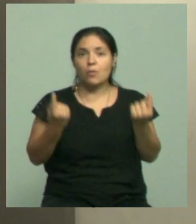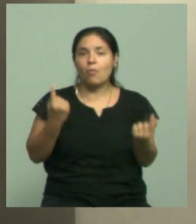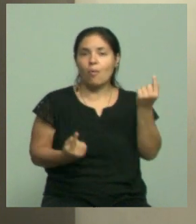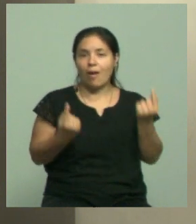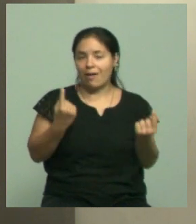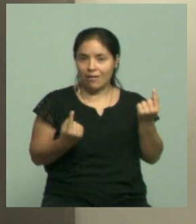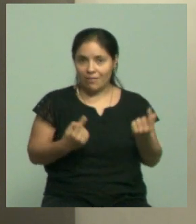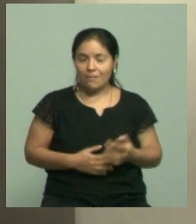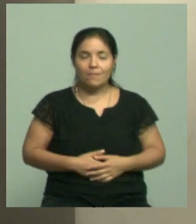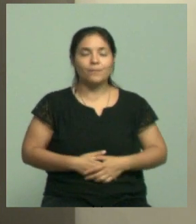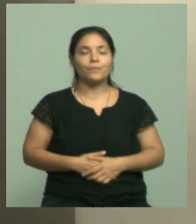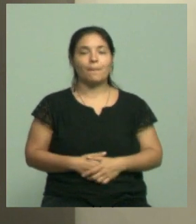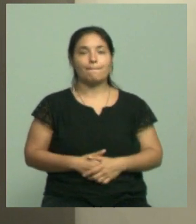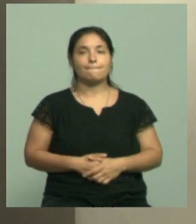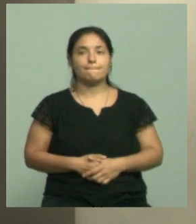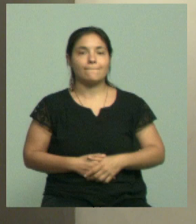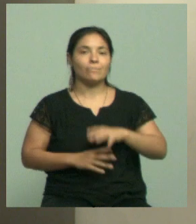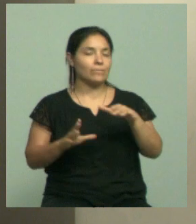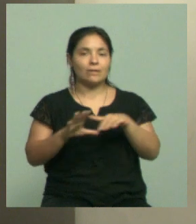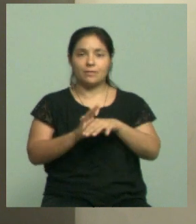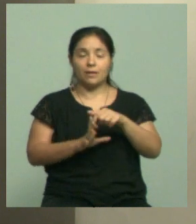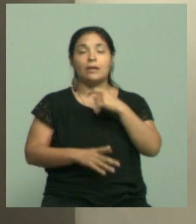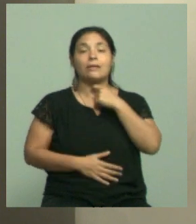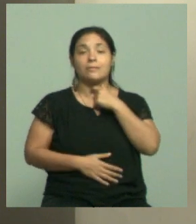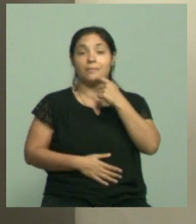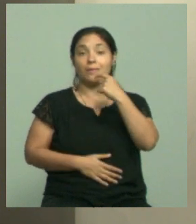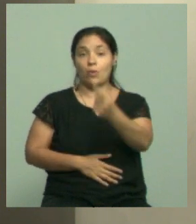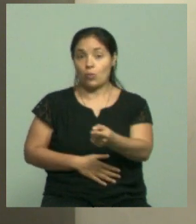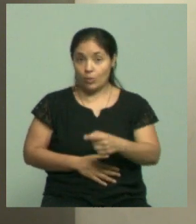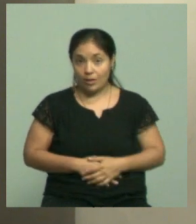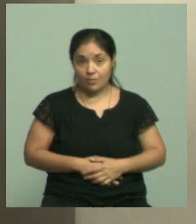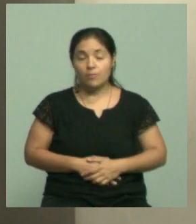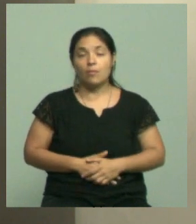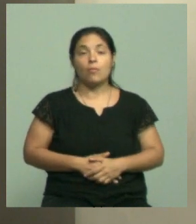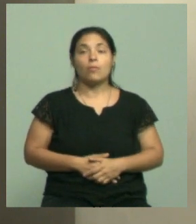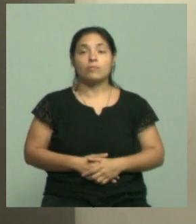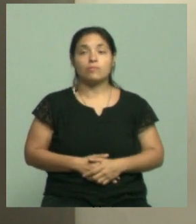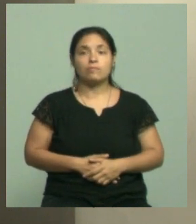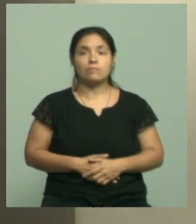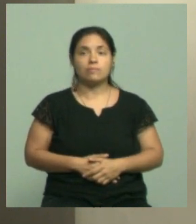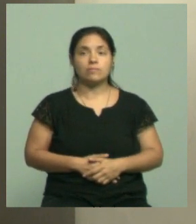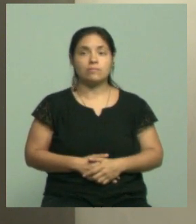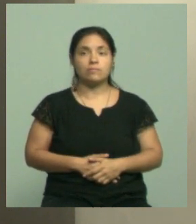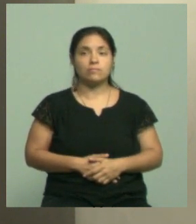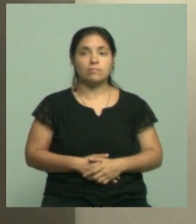este tipo de políticas. Bueno, te quería preguntar, Mario, ¿por qué se quiere instalar esto